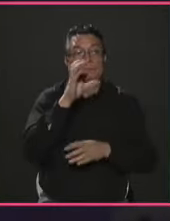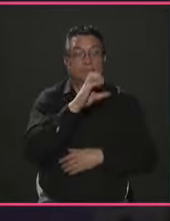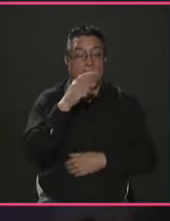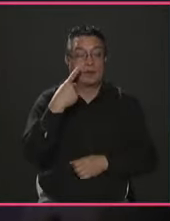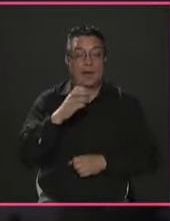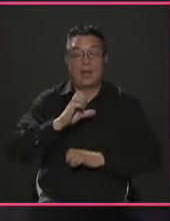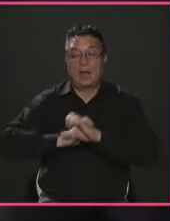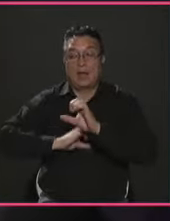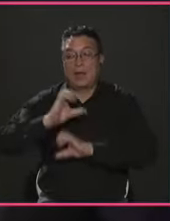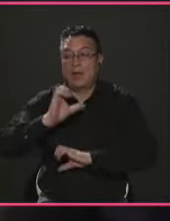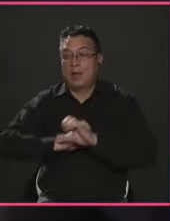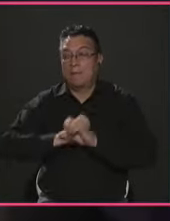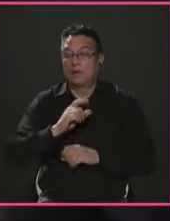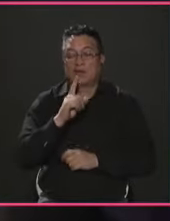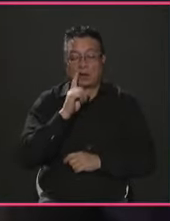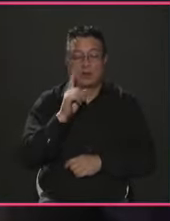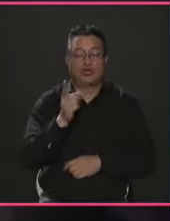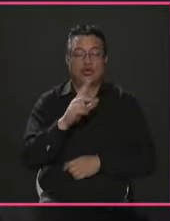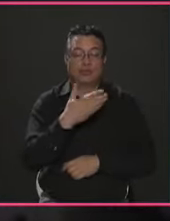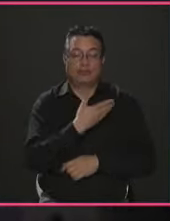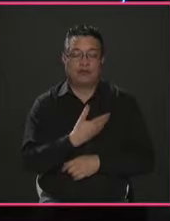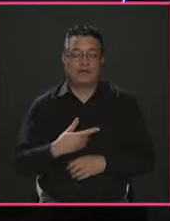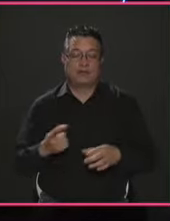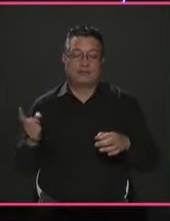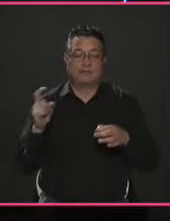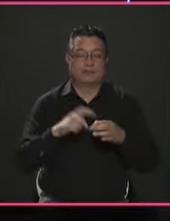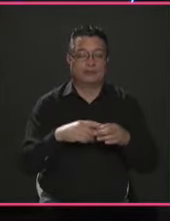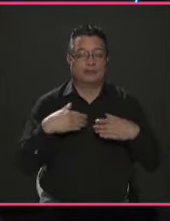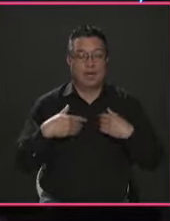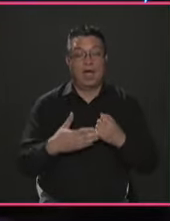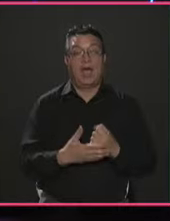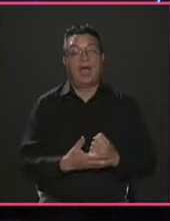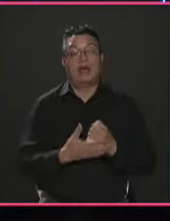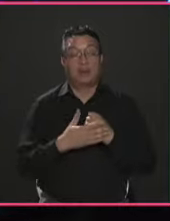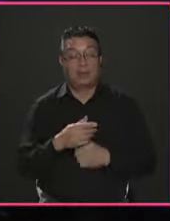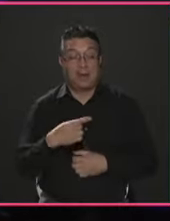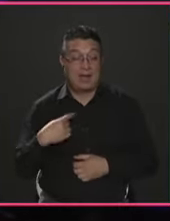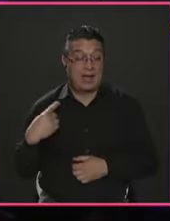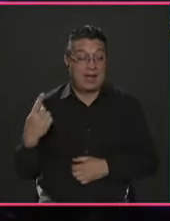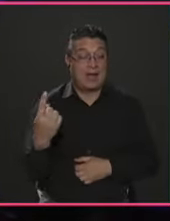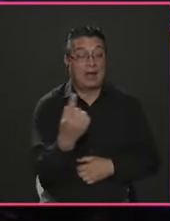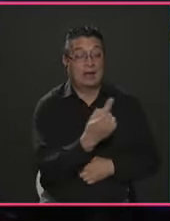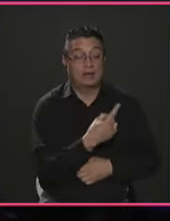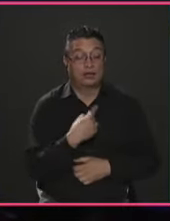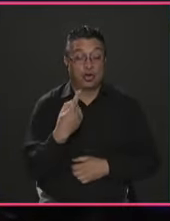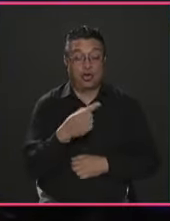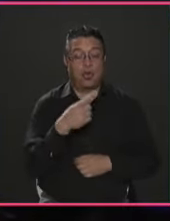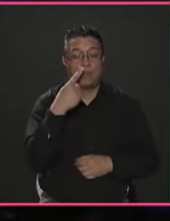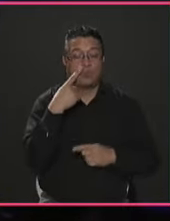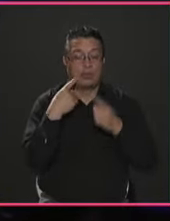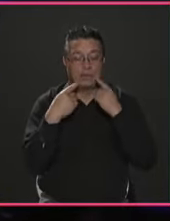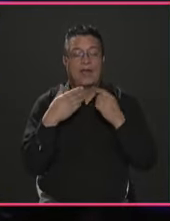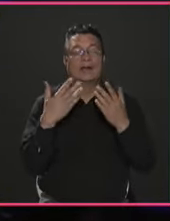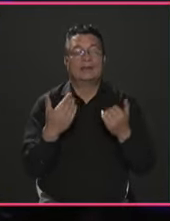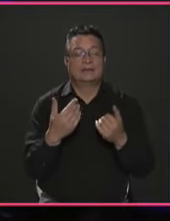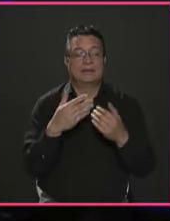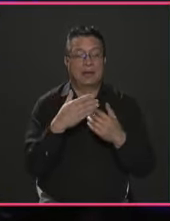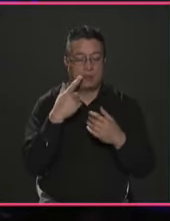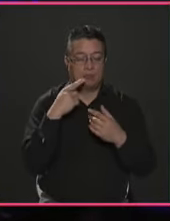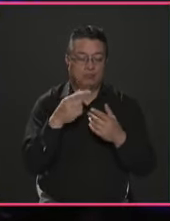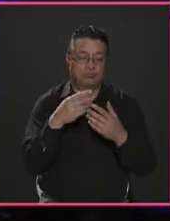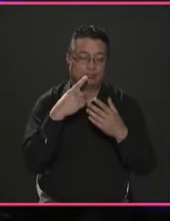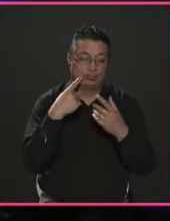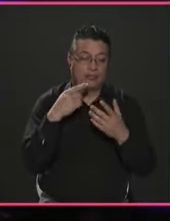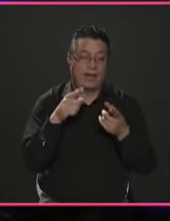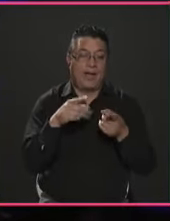con algunas empresas eh No gubernamentales que nos han ayudado con esto entonces para todos los pras globales se requieren soluciones globales y esto